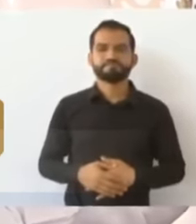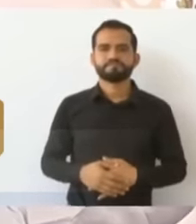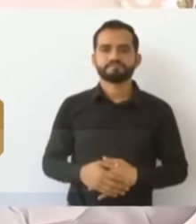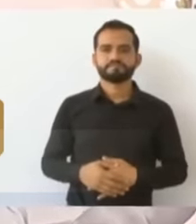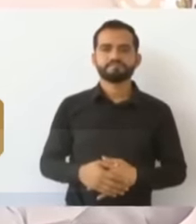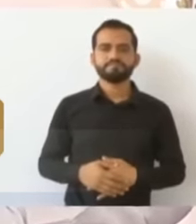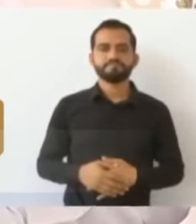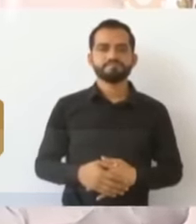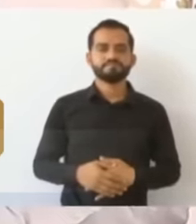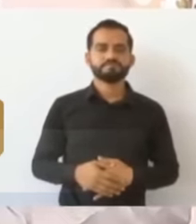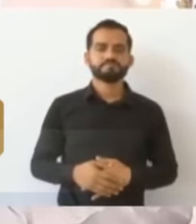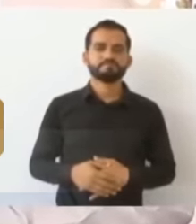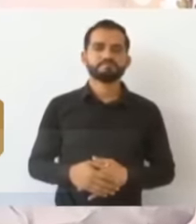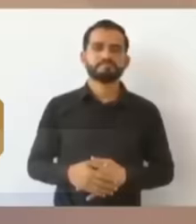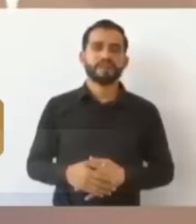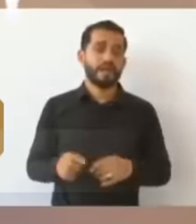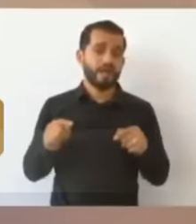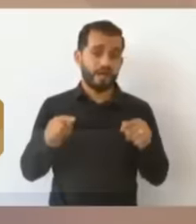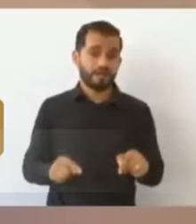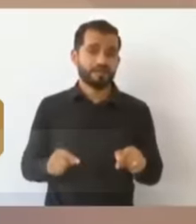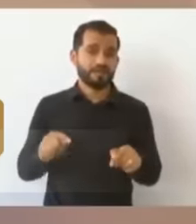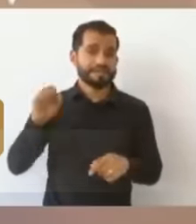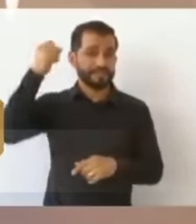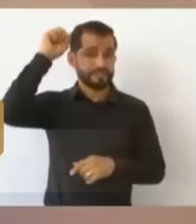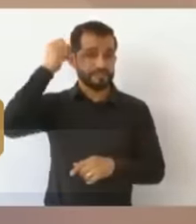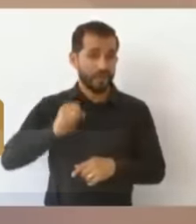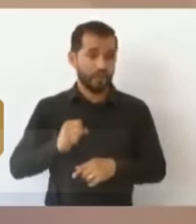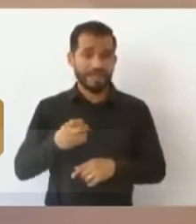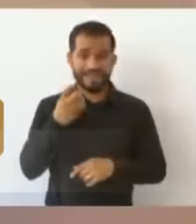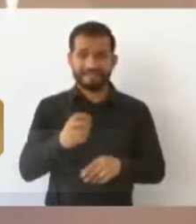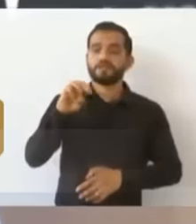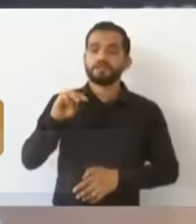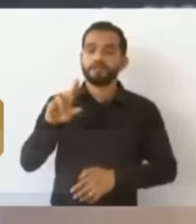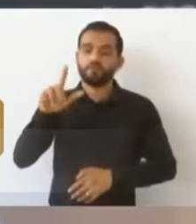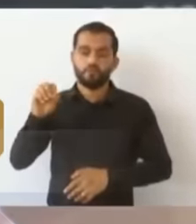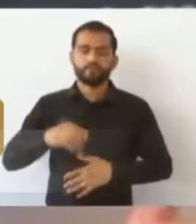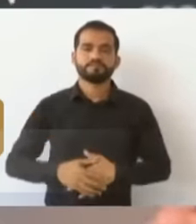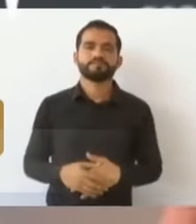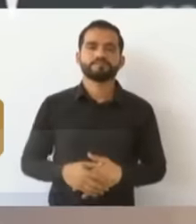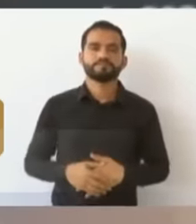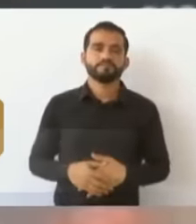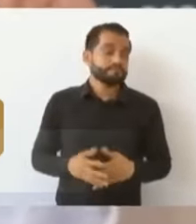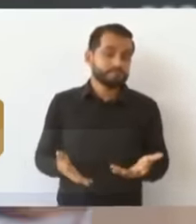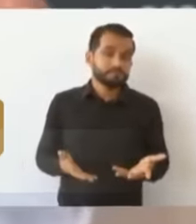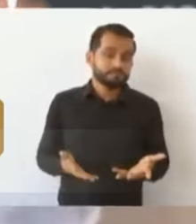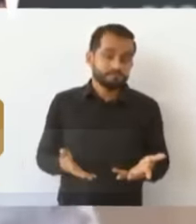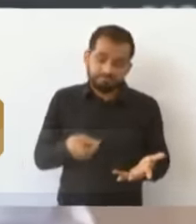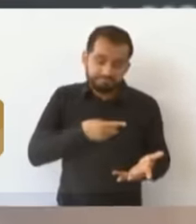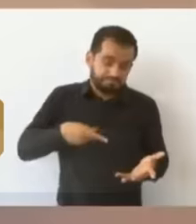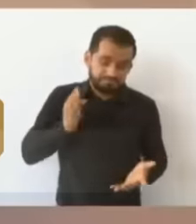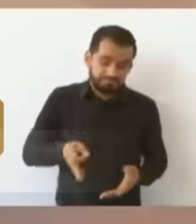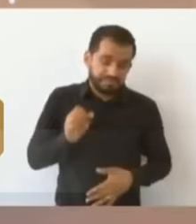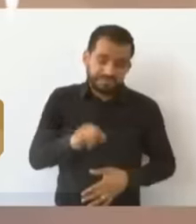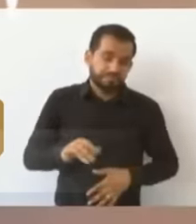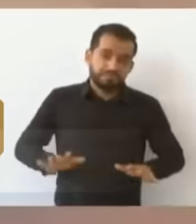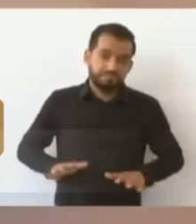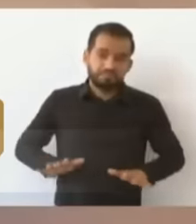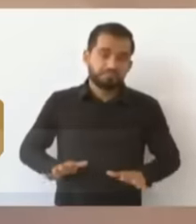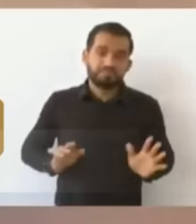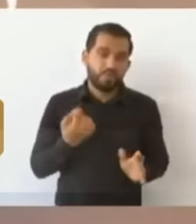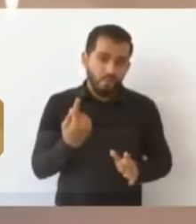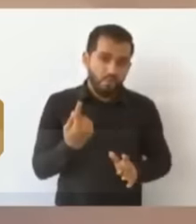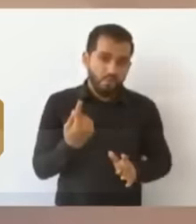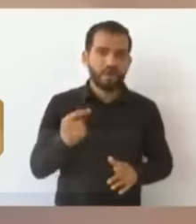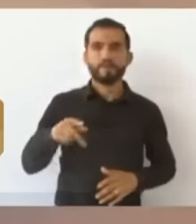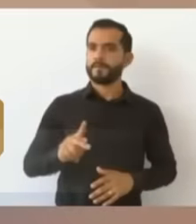dato sobre ese tema lo sobresalte. Demasiado. Y tenemos que admitir que es una particularidad. Sin embargo,